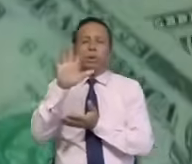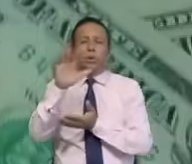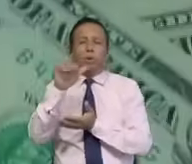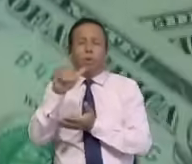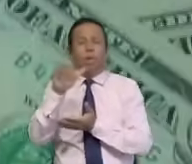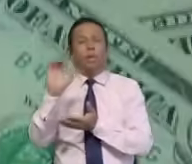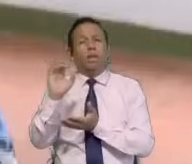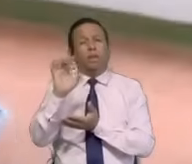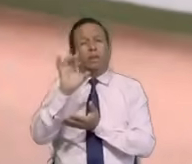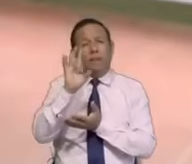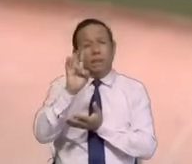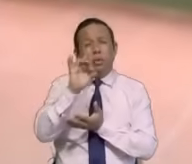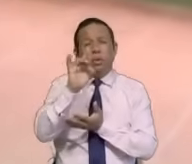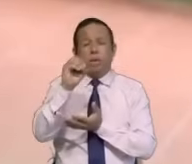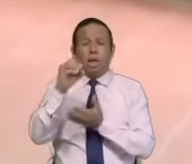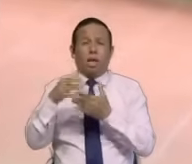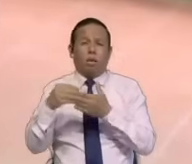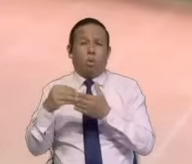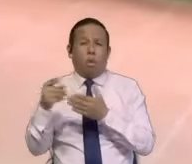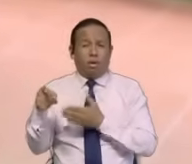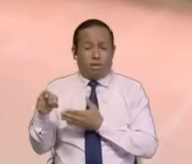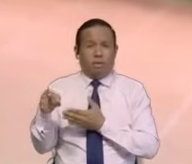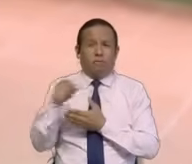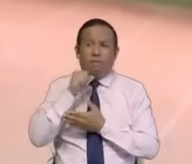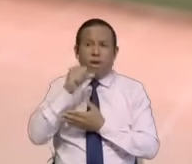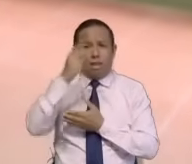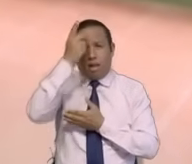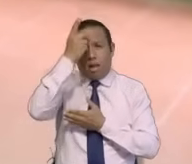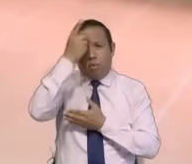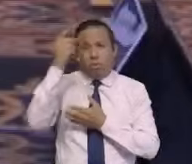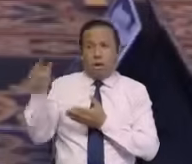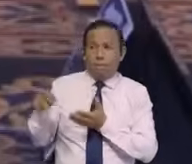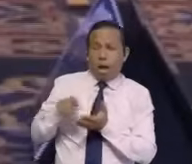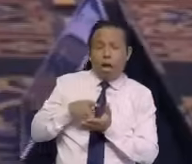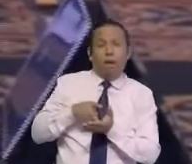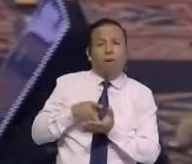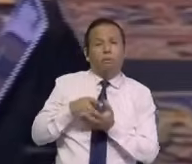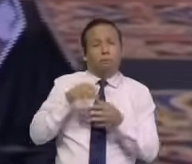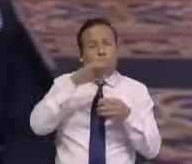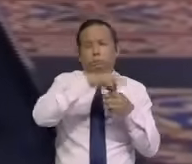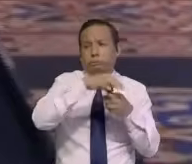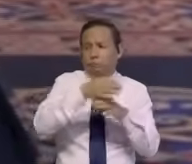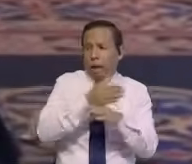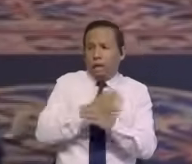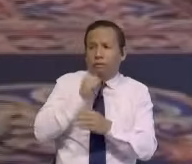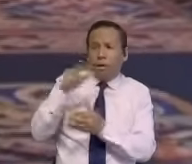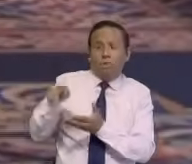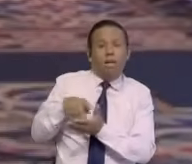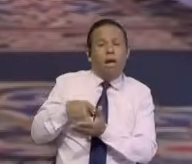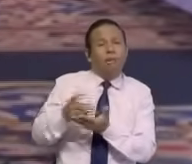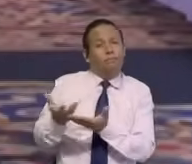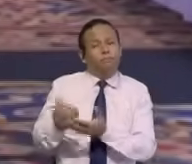$2,450,780 que todavía deuda el régimen por la consulta popular, informó Héctor Romero.